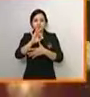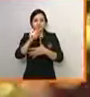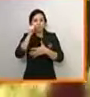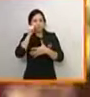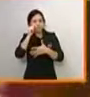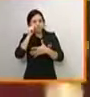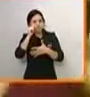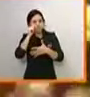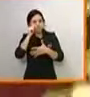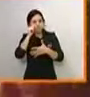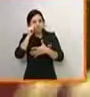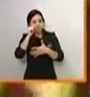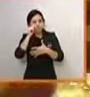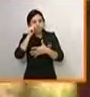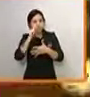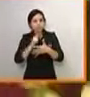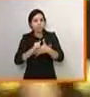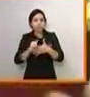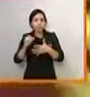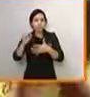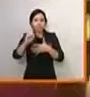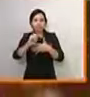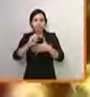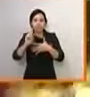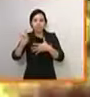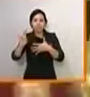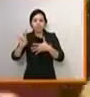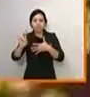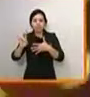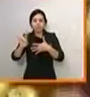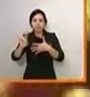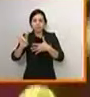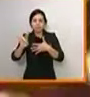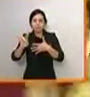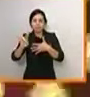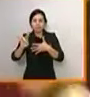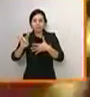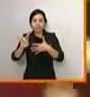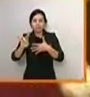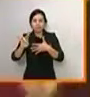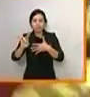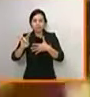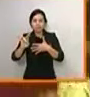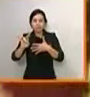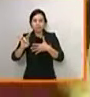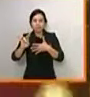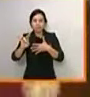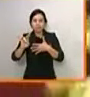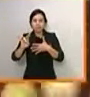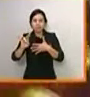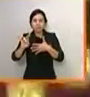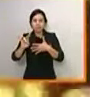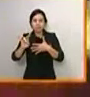Atentos todos a su pantalla porque este es el 07. Tercer número favorecido.